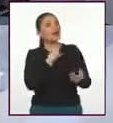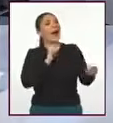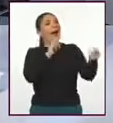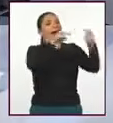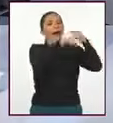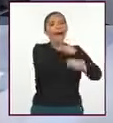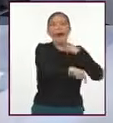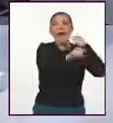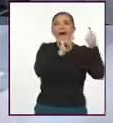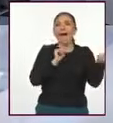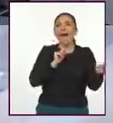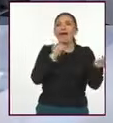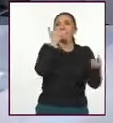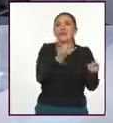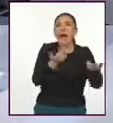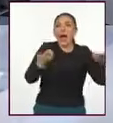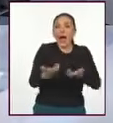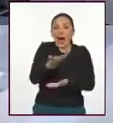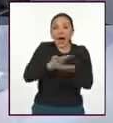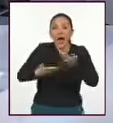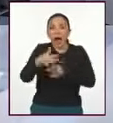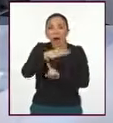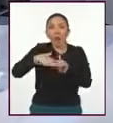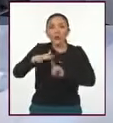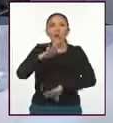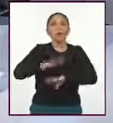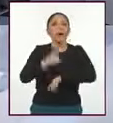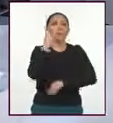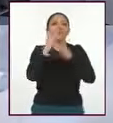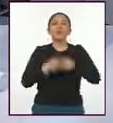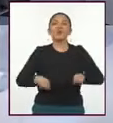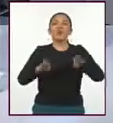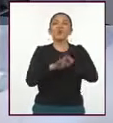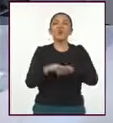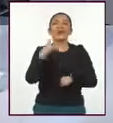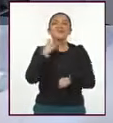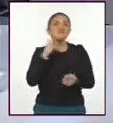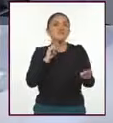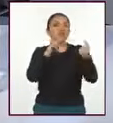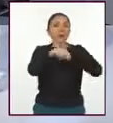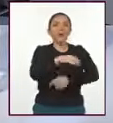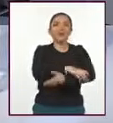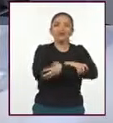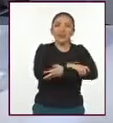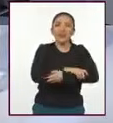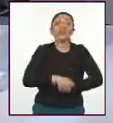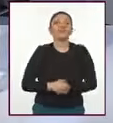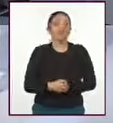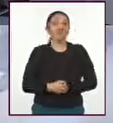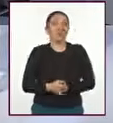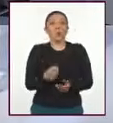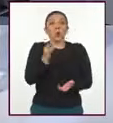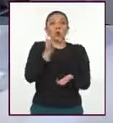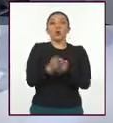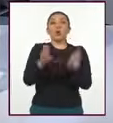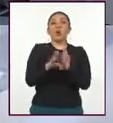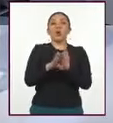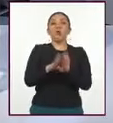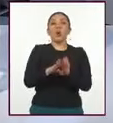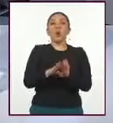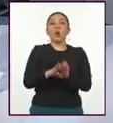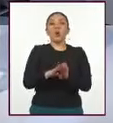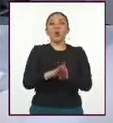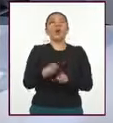todo construir entornos donde siempre prevalezca la empatía y la solidaridad, no solo como para mejora de la